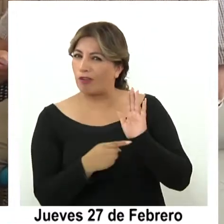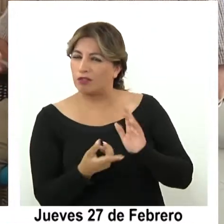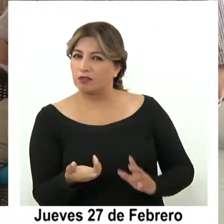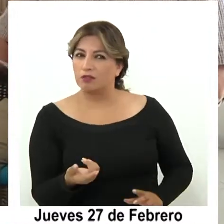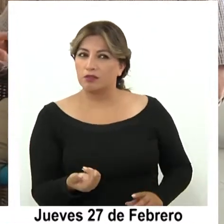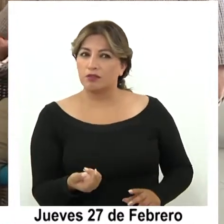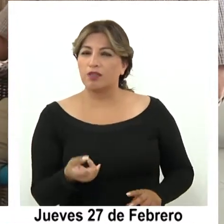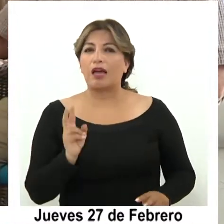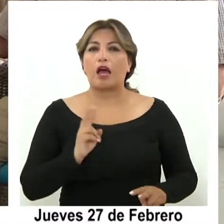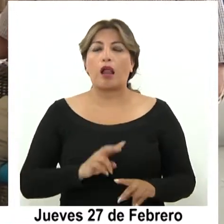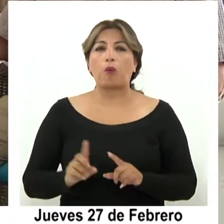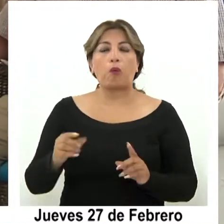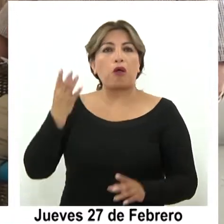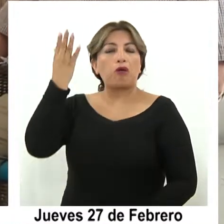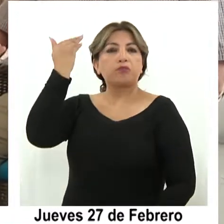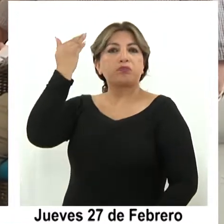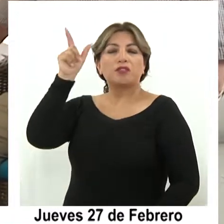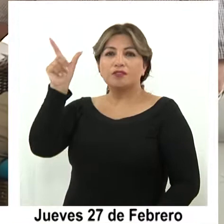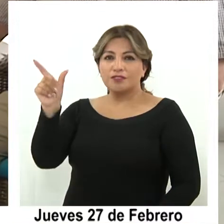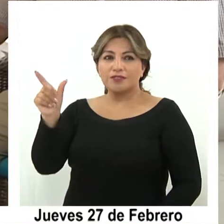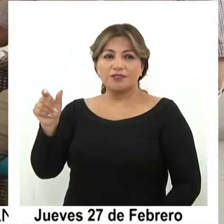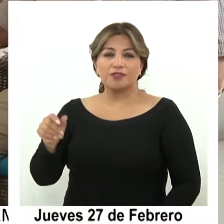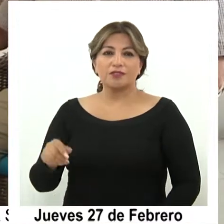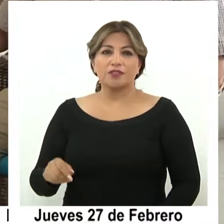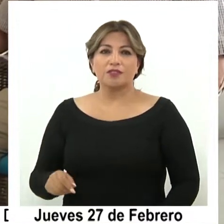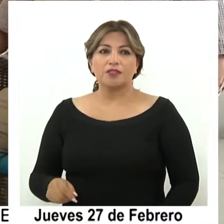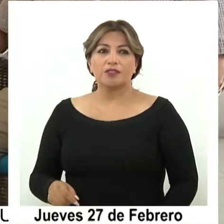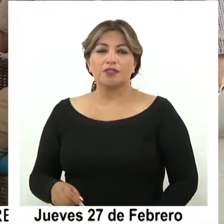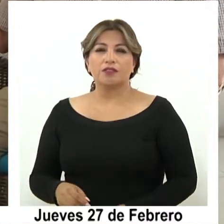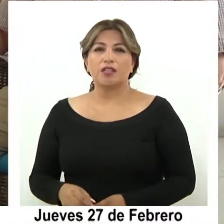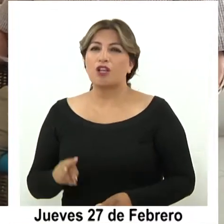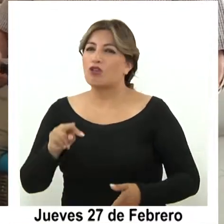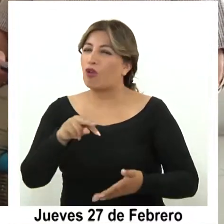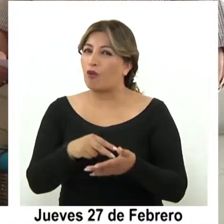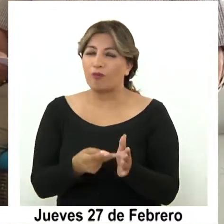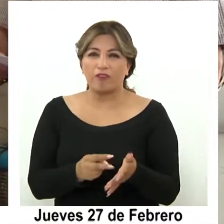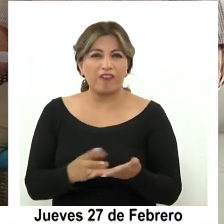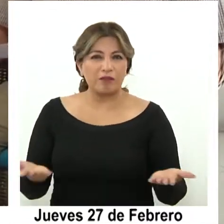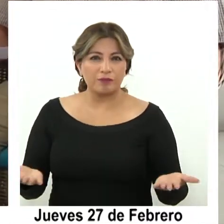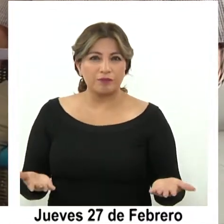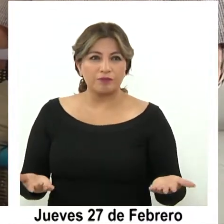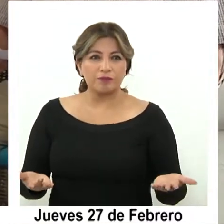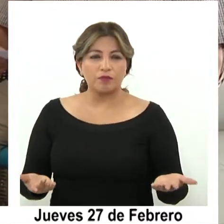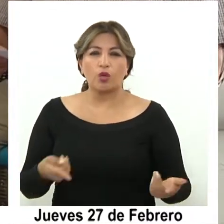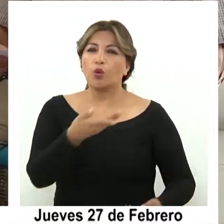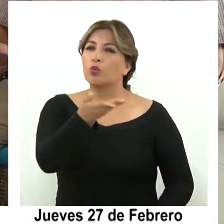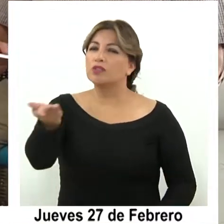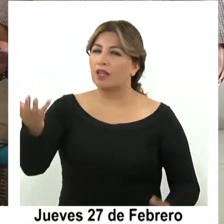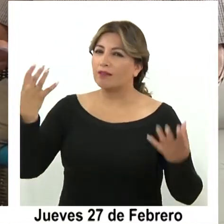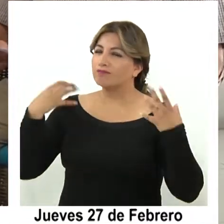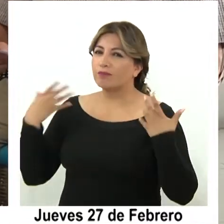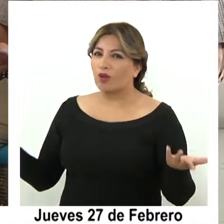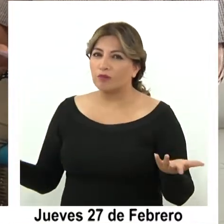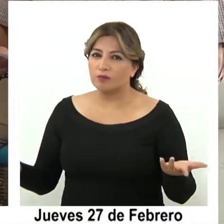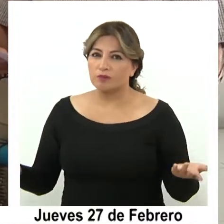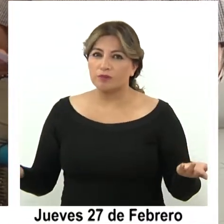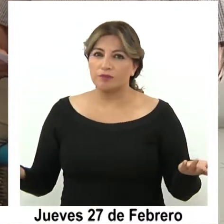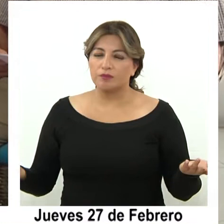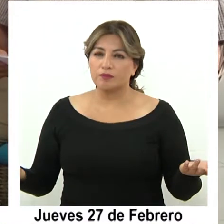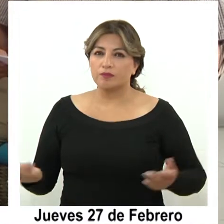señalado que genera incertidumbre, que le están cambiando las reglas del juego, en fin. ¿Cómo asumen ustedes esas